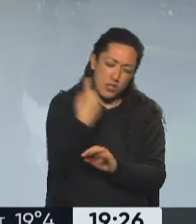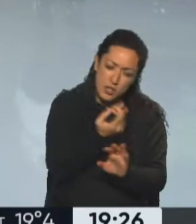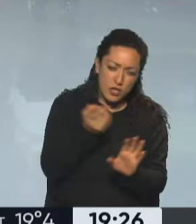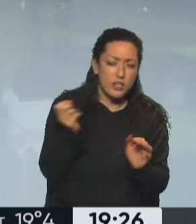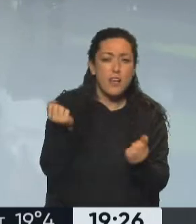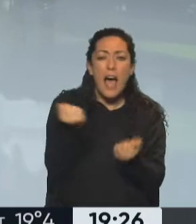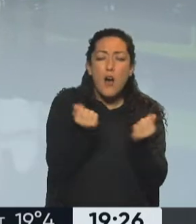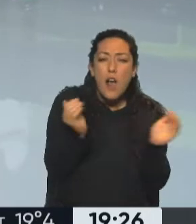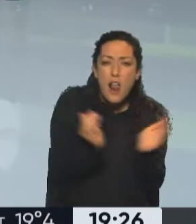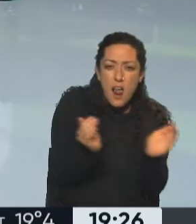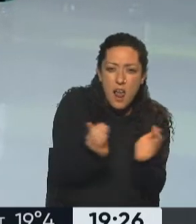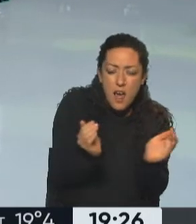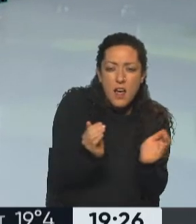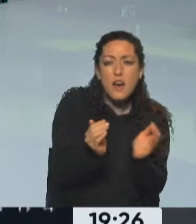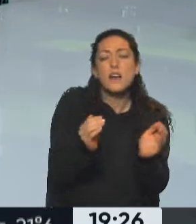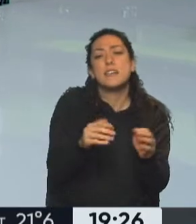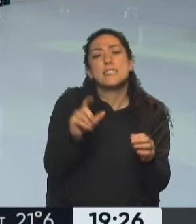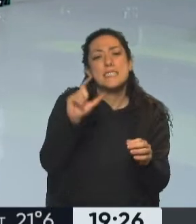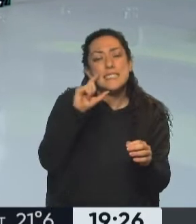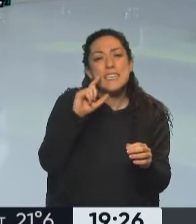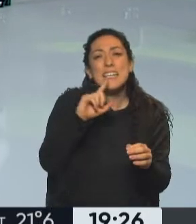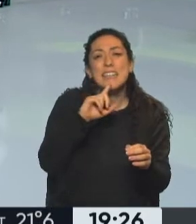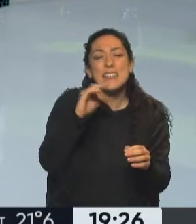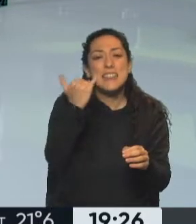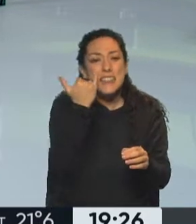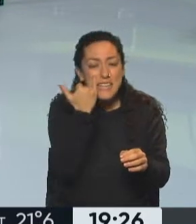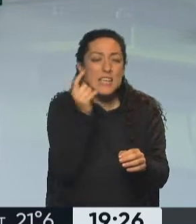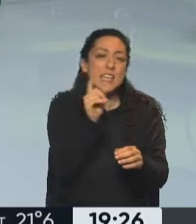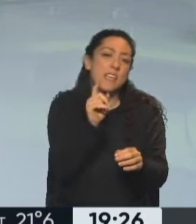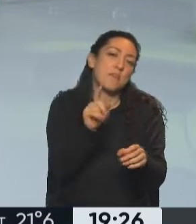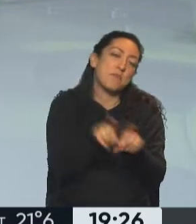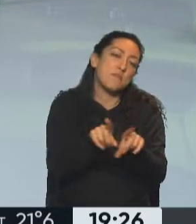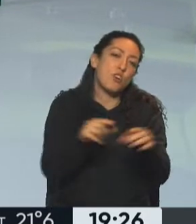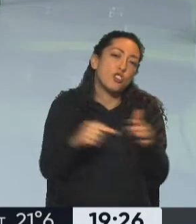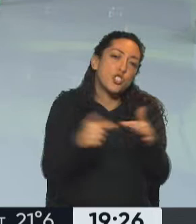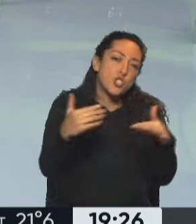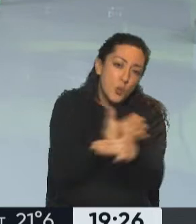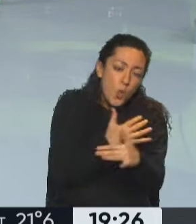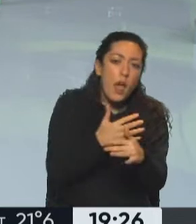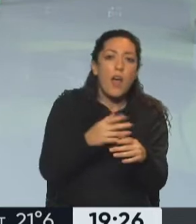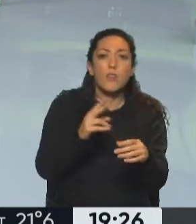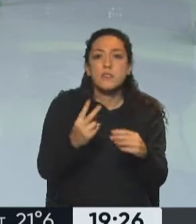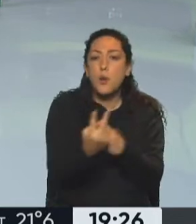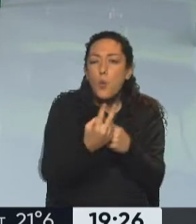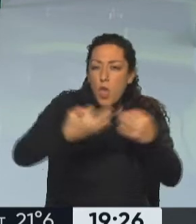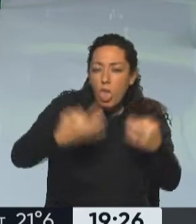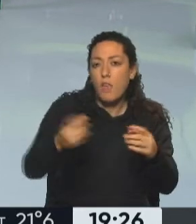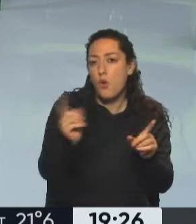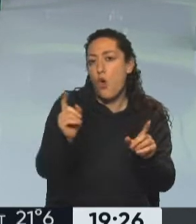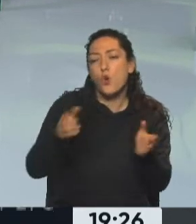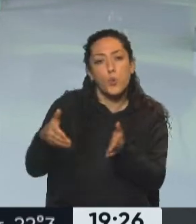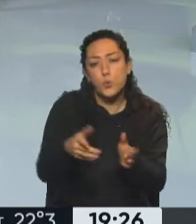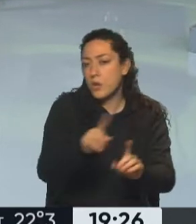auto chiquito, city car. No podés ir a la ruta, no tiene airbags, no tiene sistemas de seguridad. Tiene una batería que